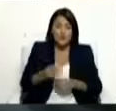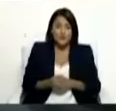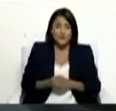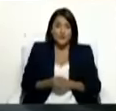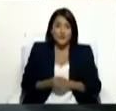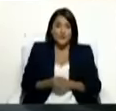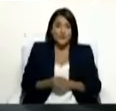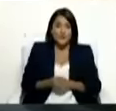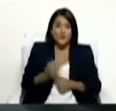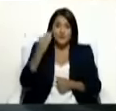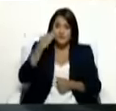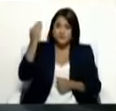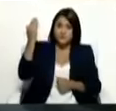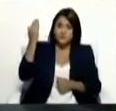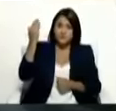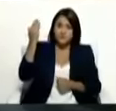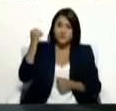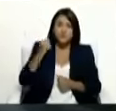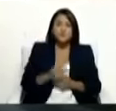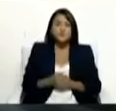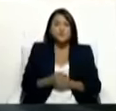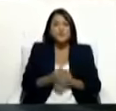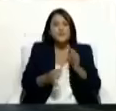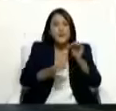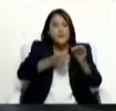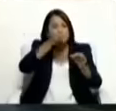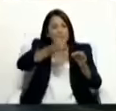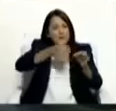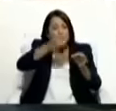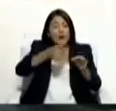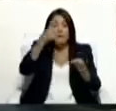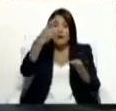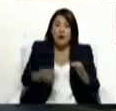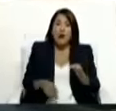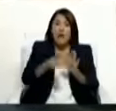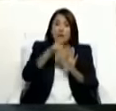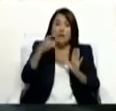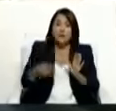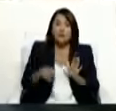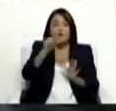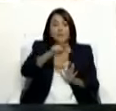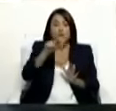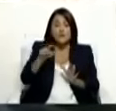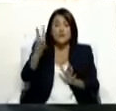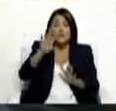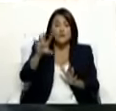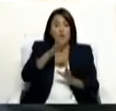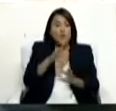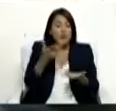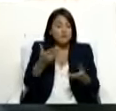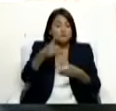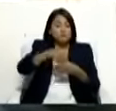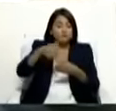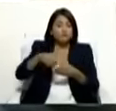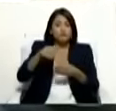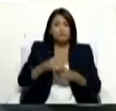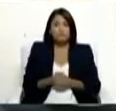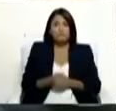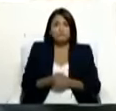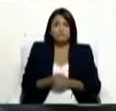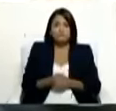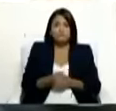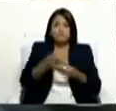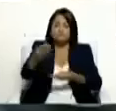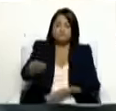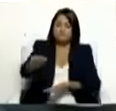el presidente del Parlamento Nacional el derecho que tiene el pueblo de elegir. Debidamente tramitado en